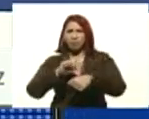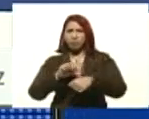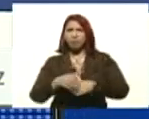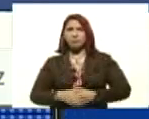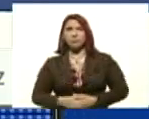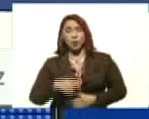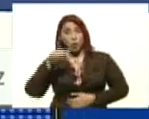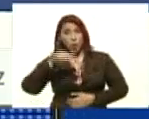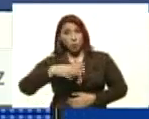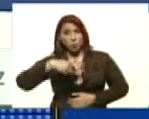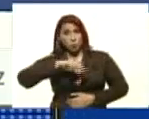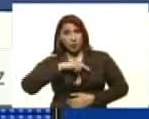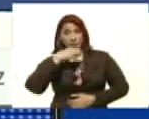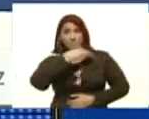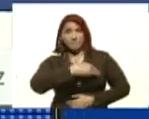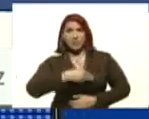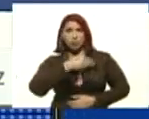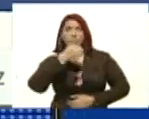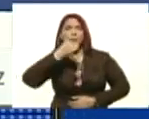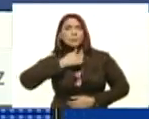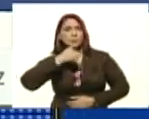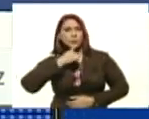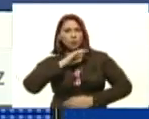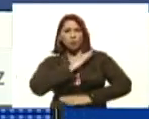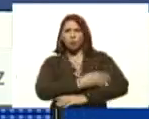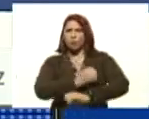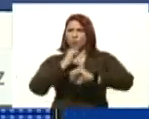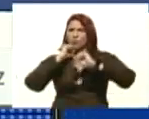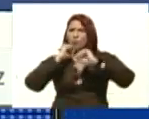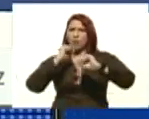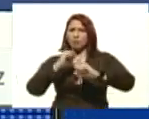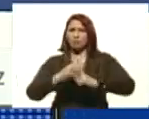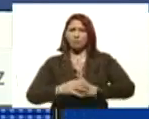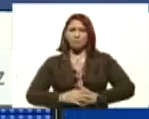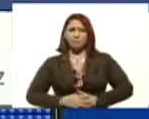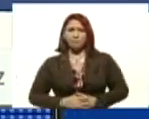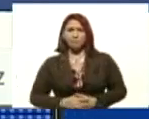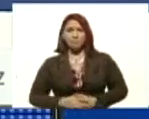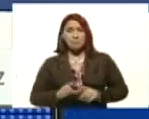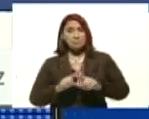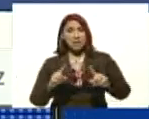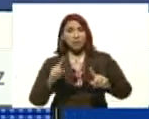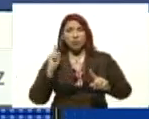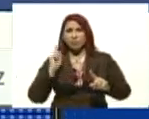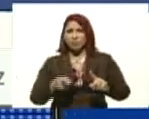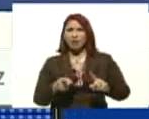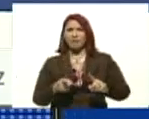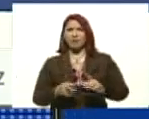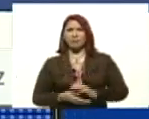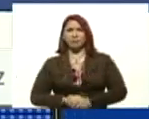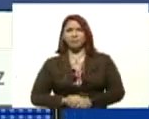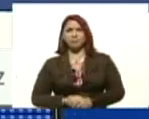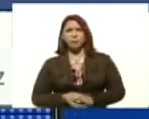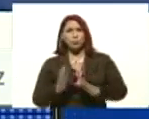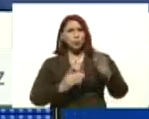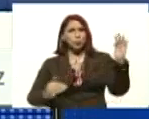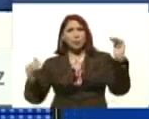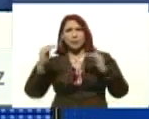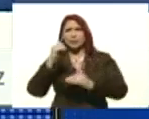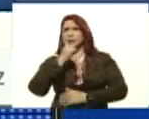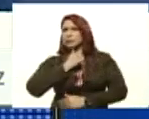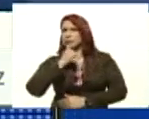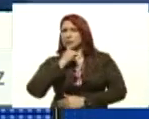Hoy nuestras misiones resisten heroicamente, pero hay que salir de la resistencia a